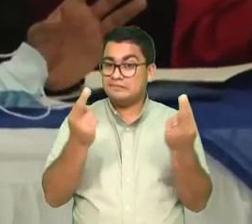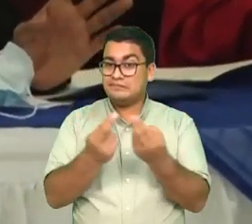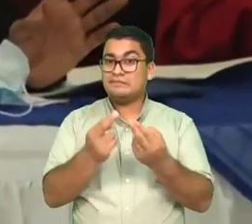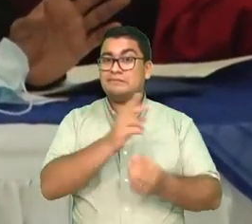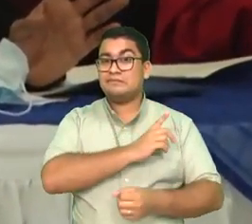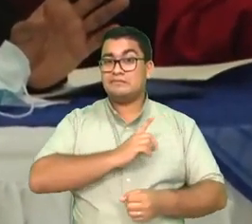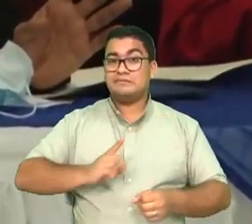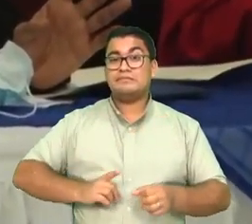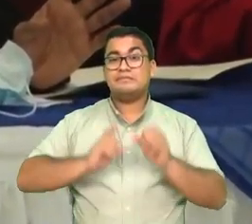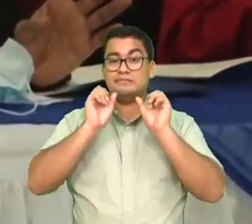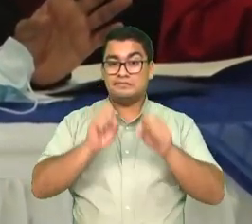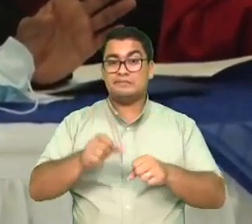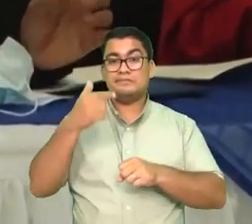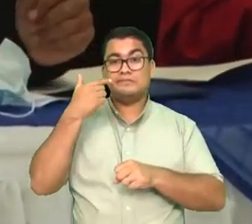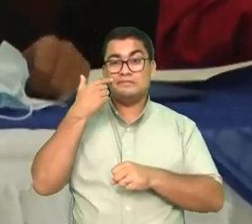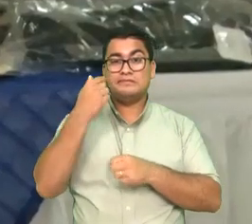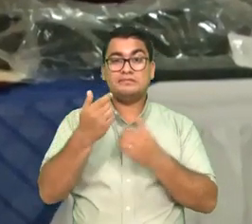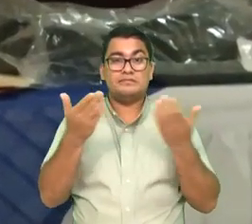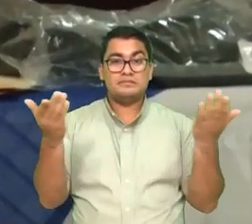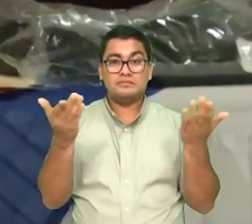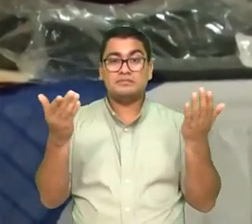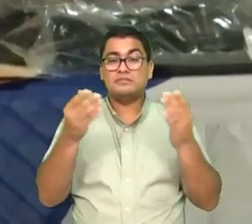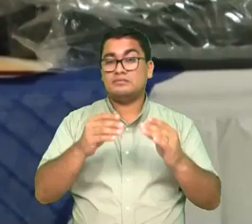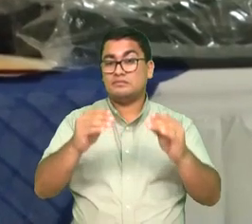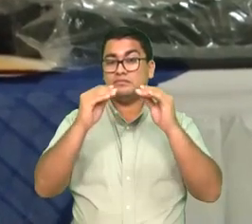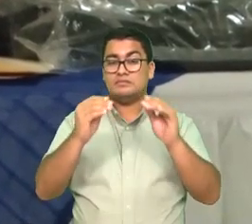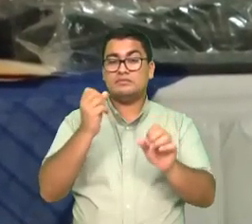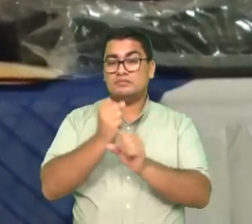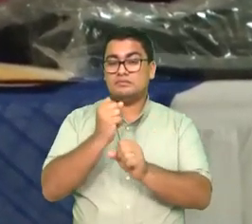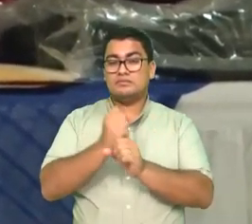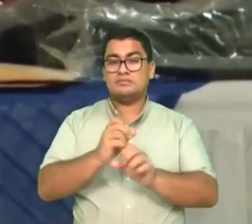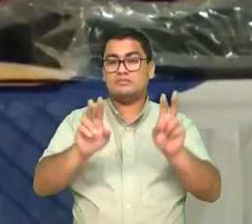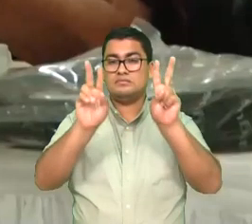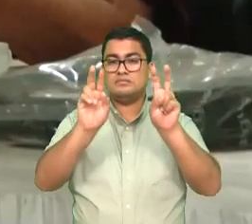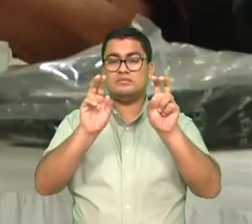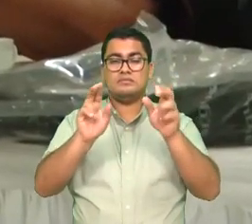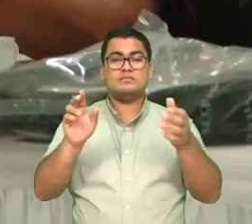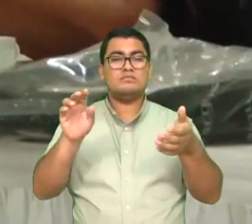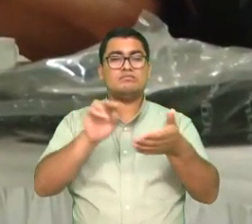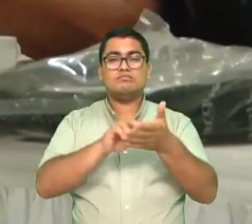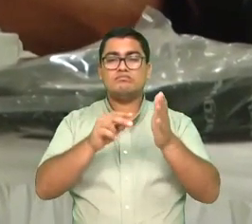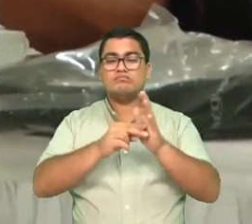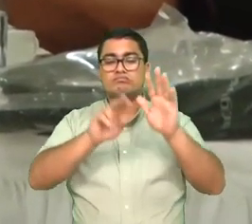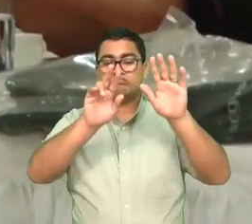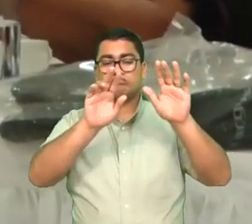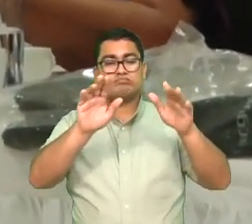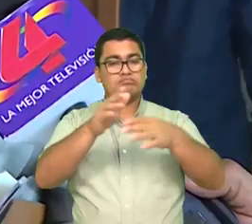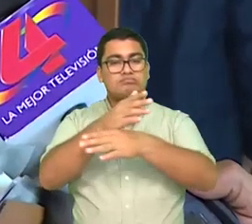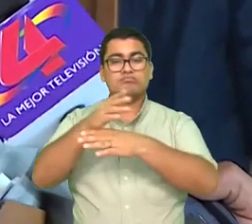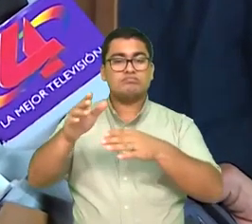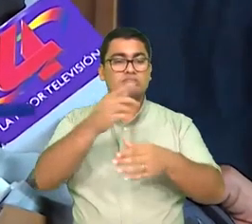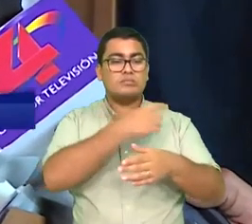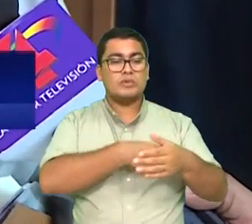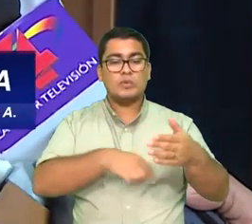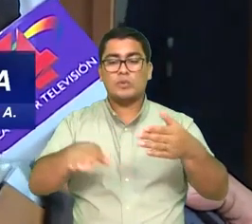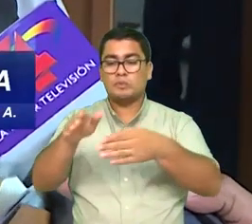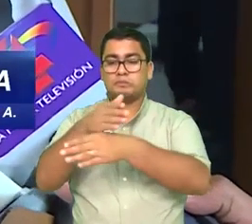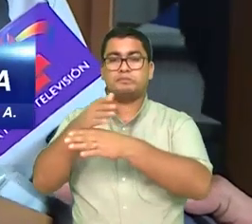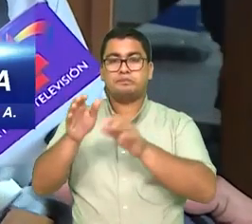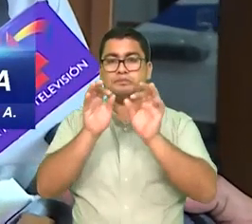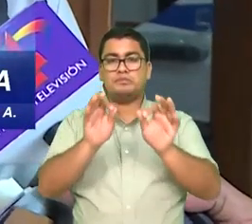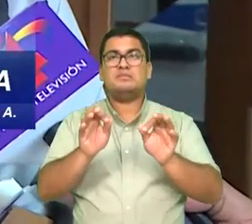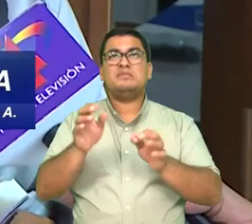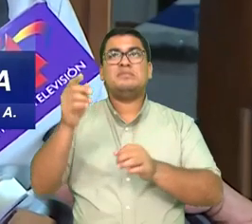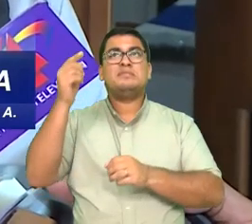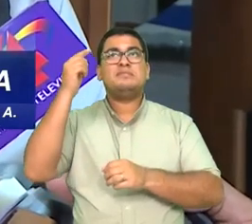pudieron conocer el avance de nuestro sistema educativo en lo referido a la digitalización de ambientes escolares. Entonces, nos parece a